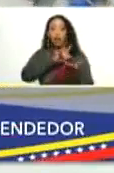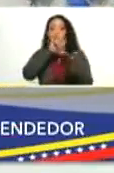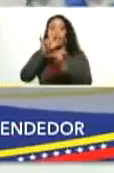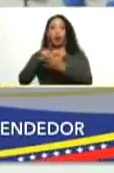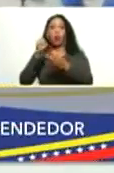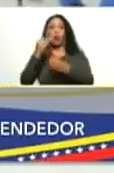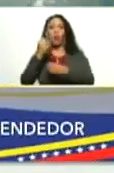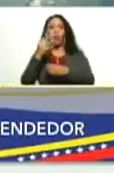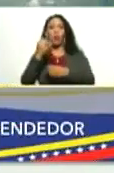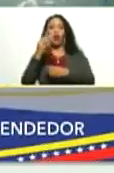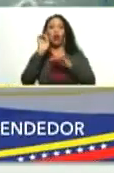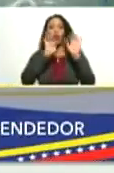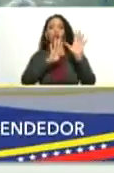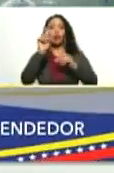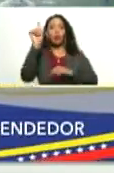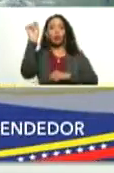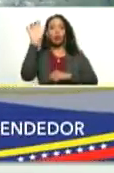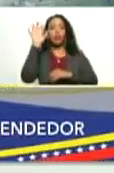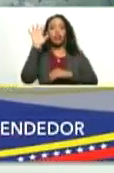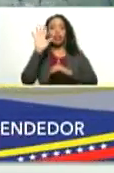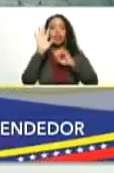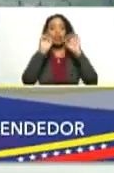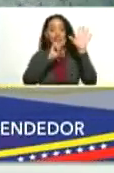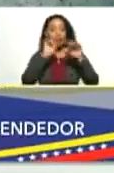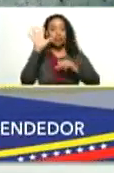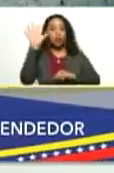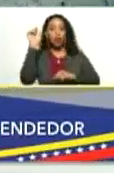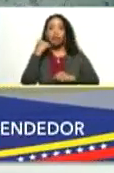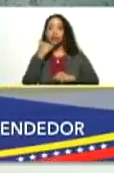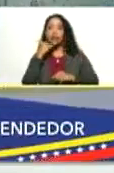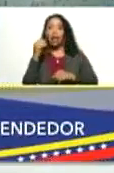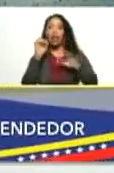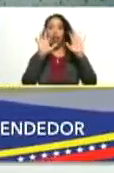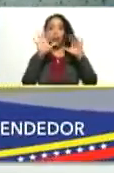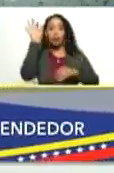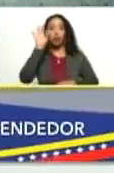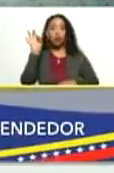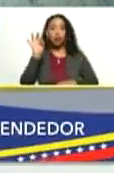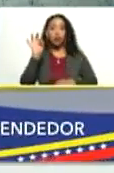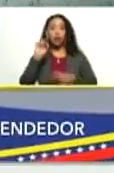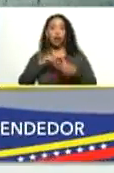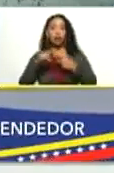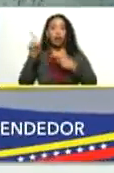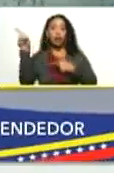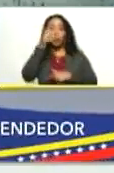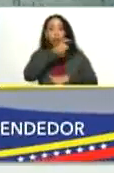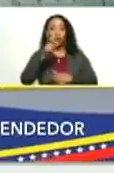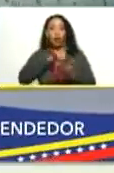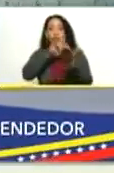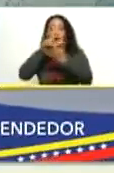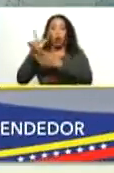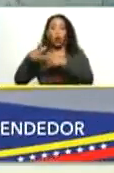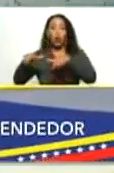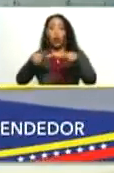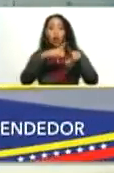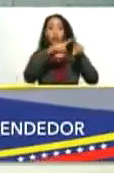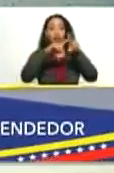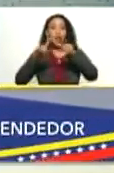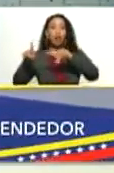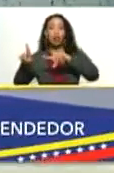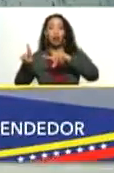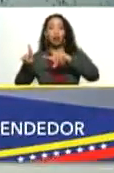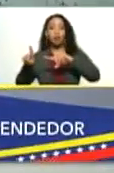¿Cuánto? 91,75. Casi coincide con el 10%, ¿eh? Claro. Entonces, esta gente que viajó a los distintos sitios